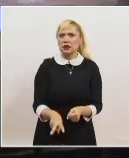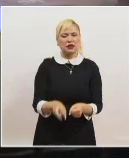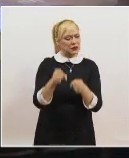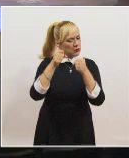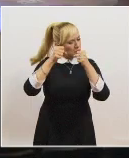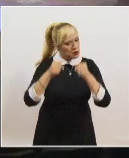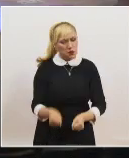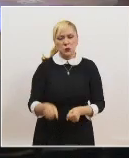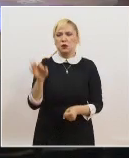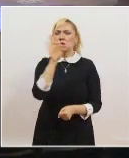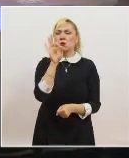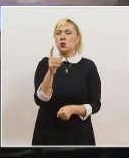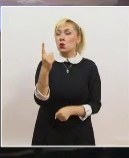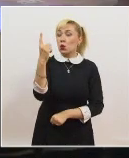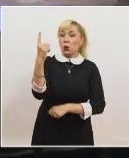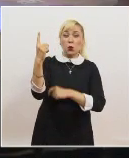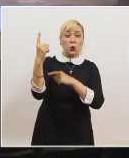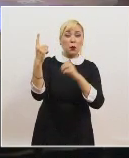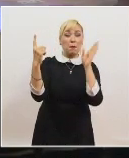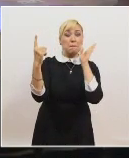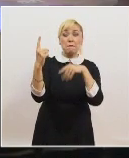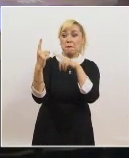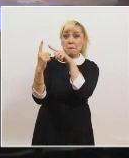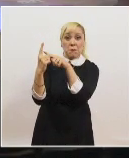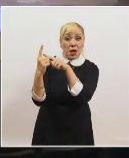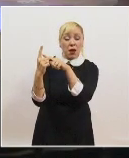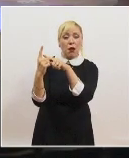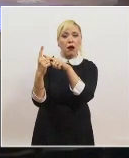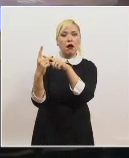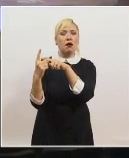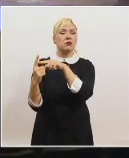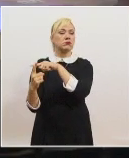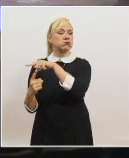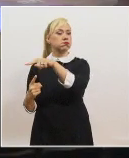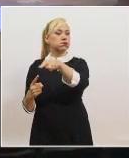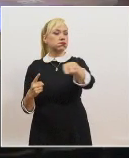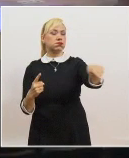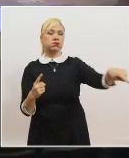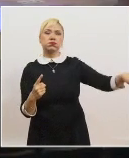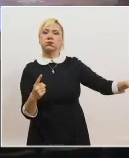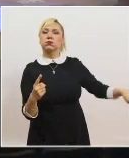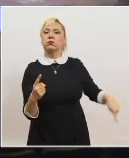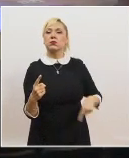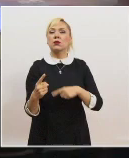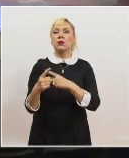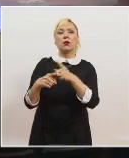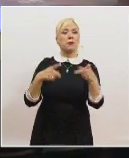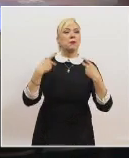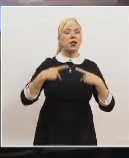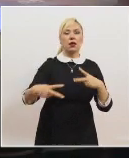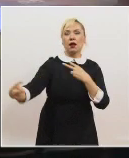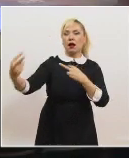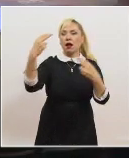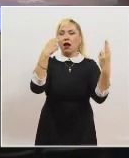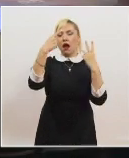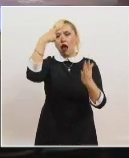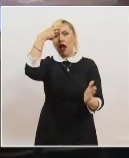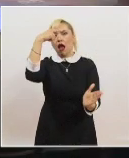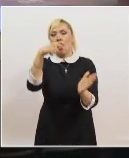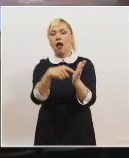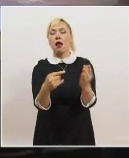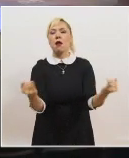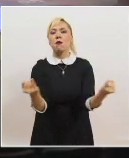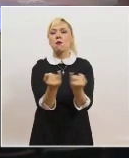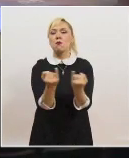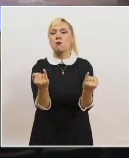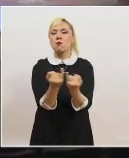alguna persona falle, pues independientemente de los fallos personales, dichas fallas ofenden a todo